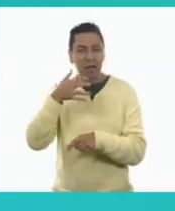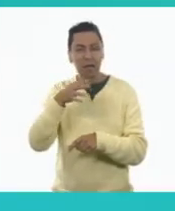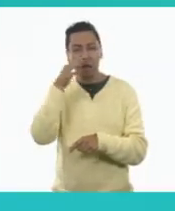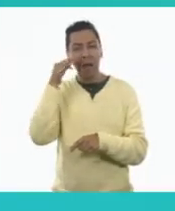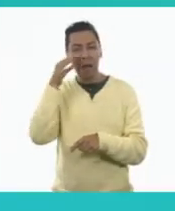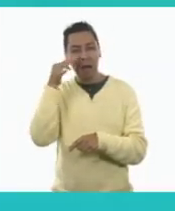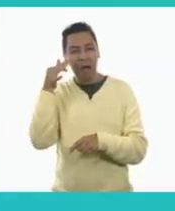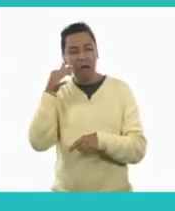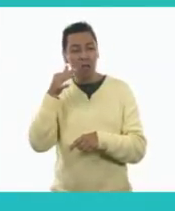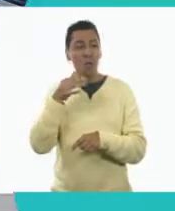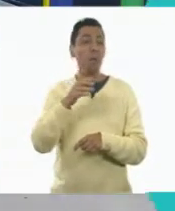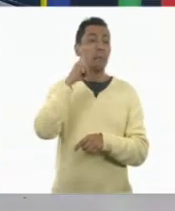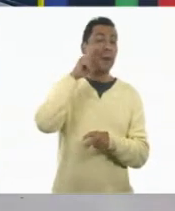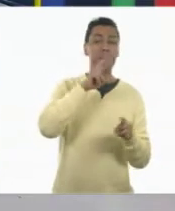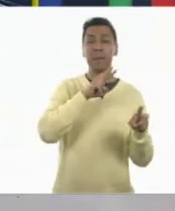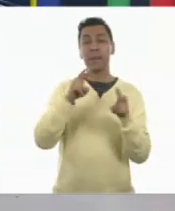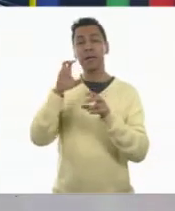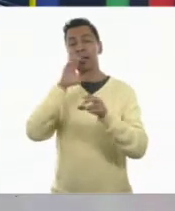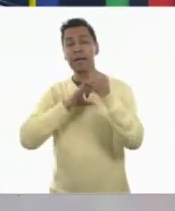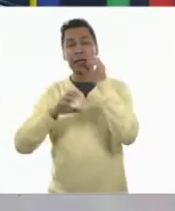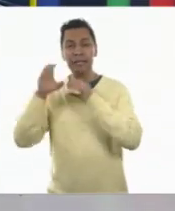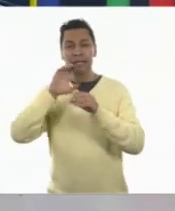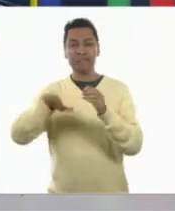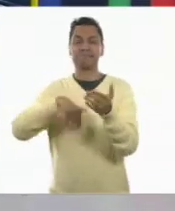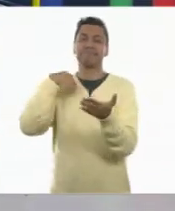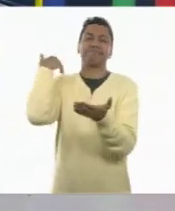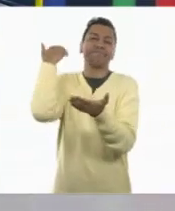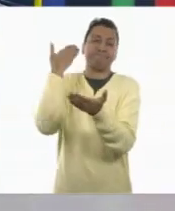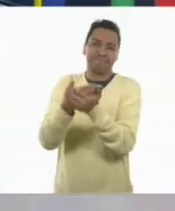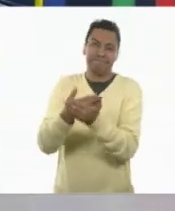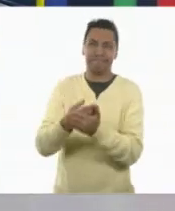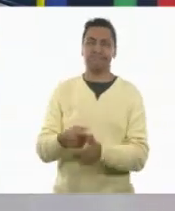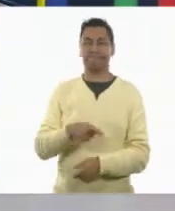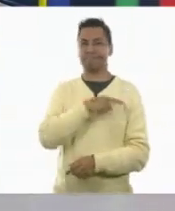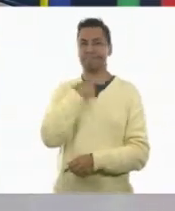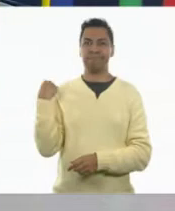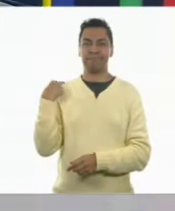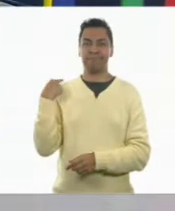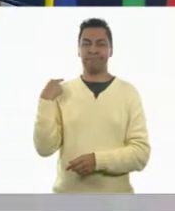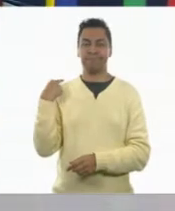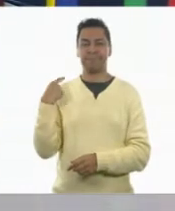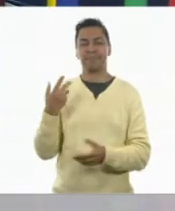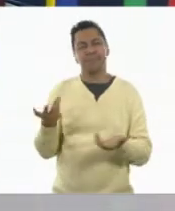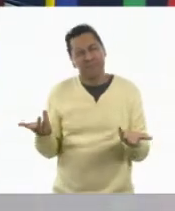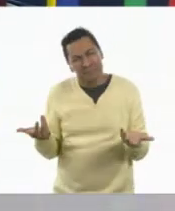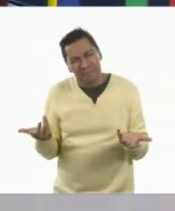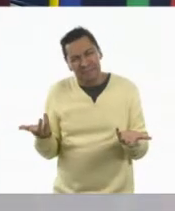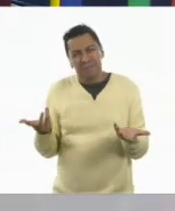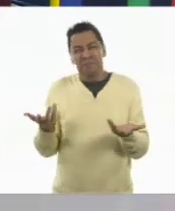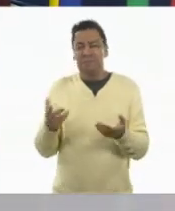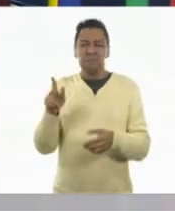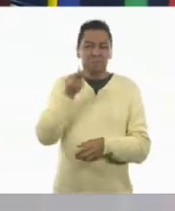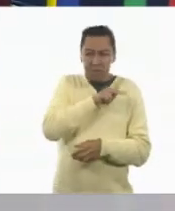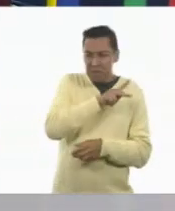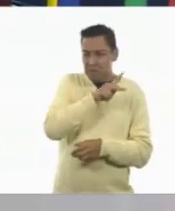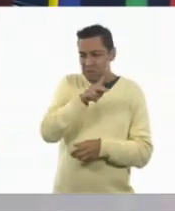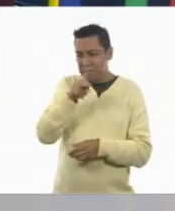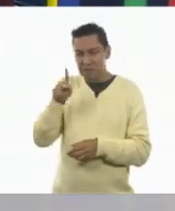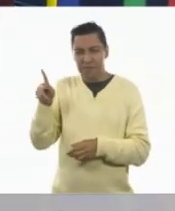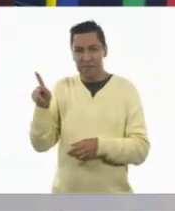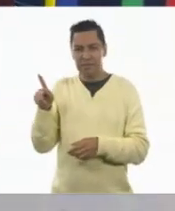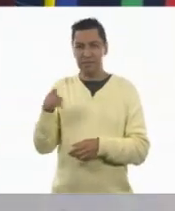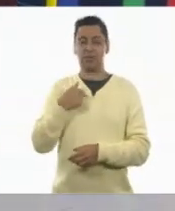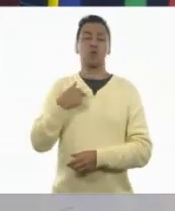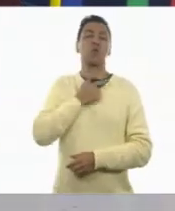era... El león cree que todos son de su condición. Pero bueno, es que... A fin de cuentas, a mí me gustaría